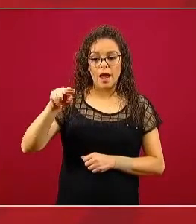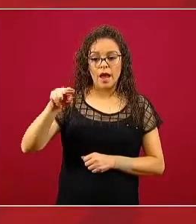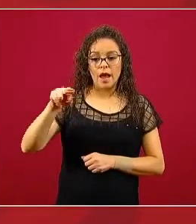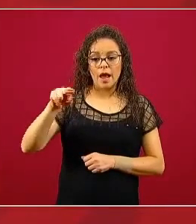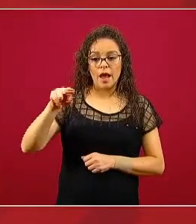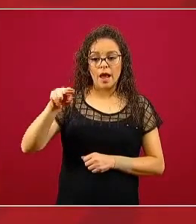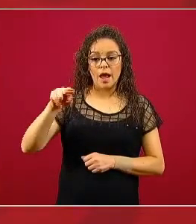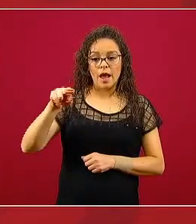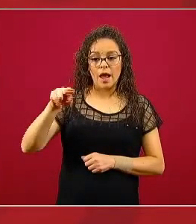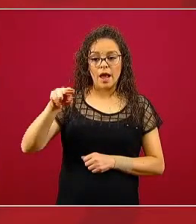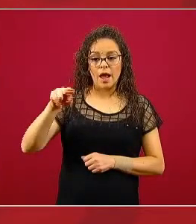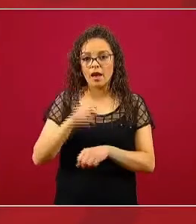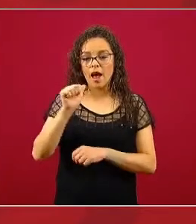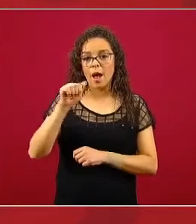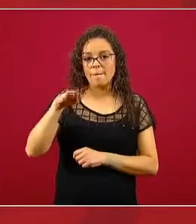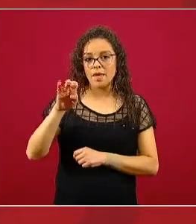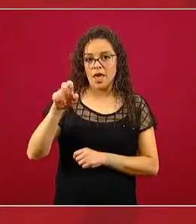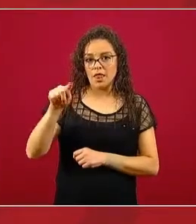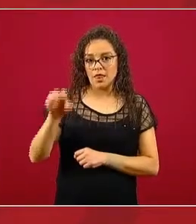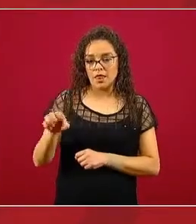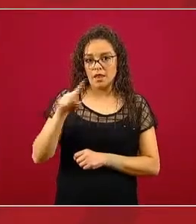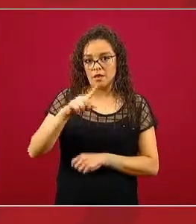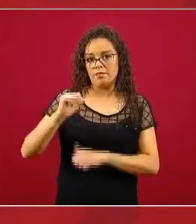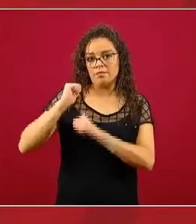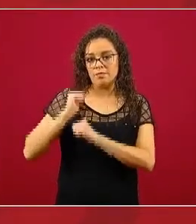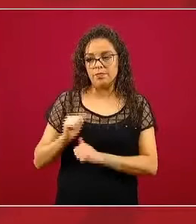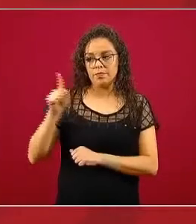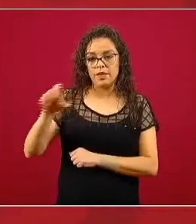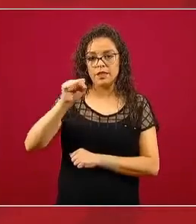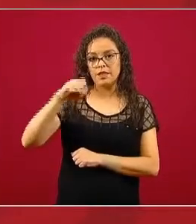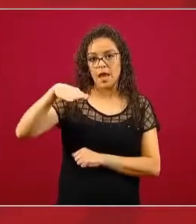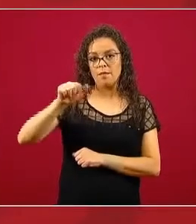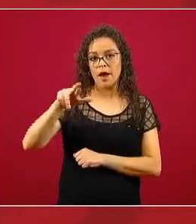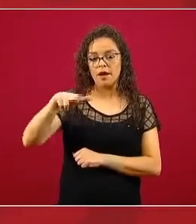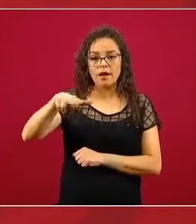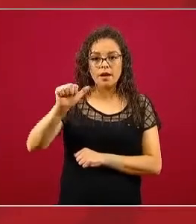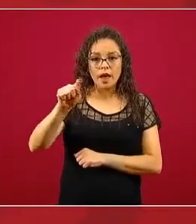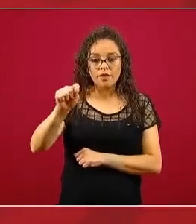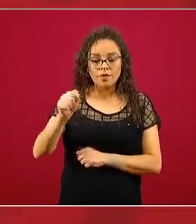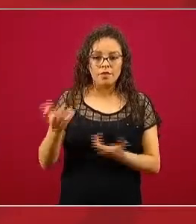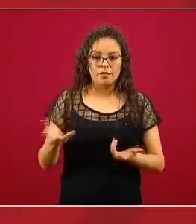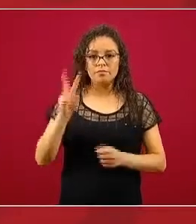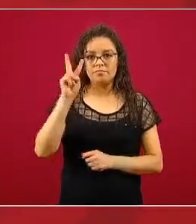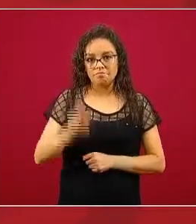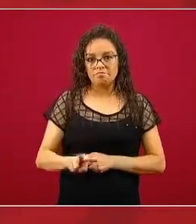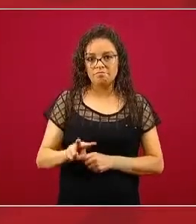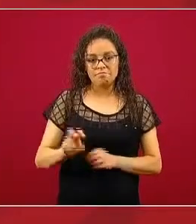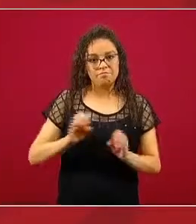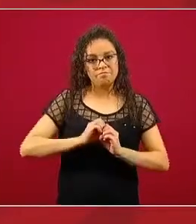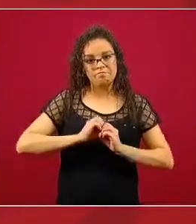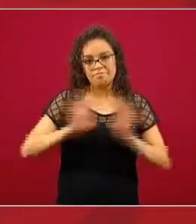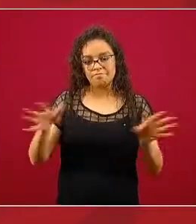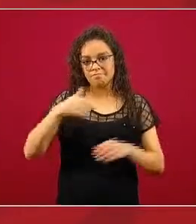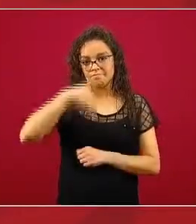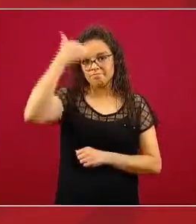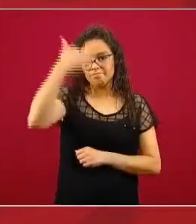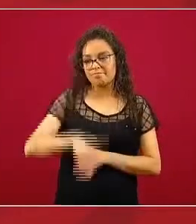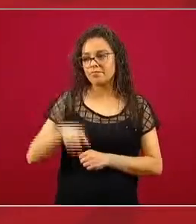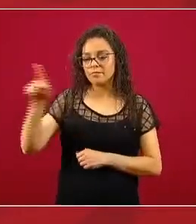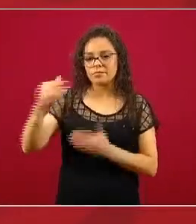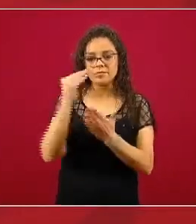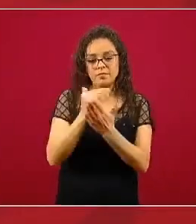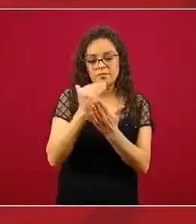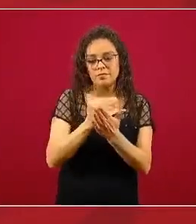secretario de Ambiente, el titular de Semarnat, me queda clarísimo que tiene una agenda muy precisa y